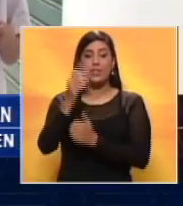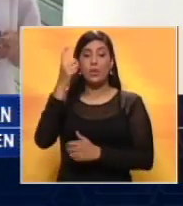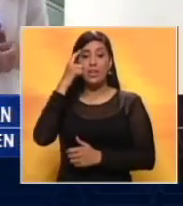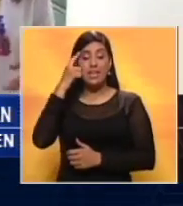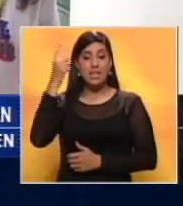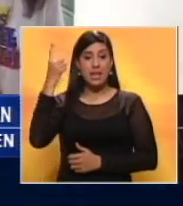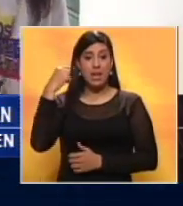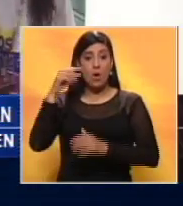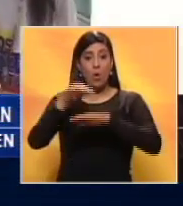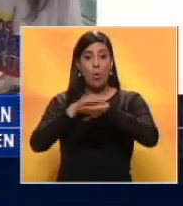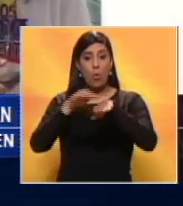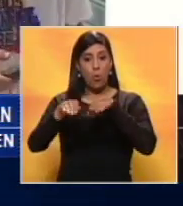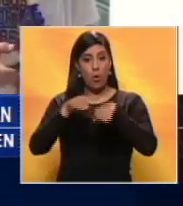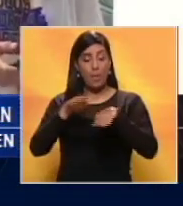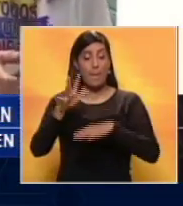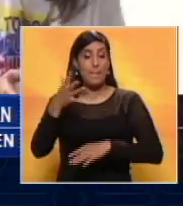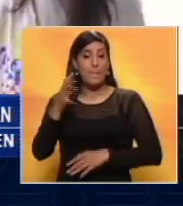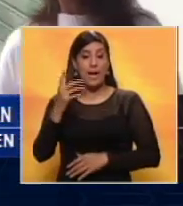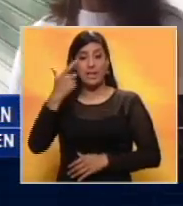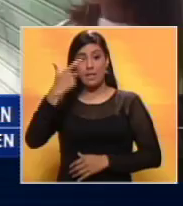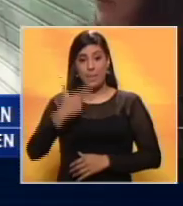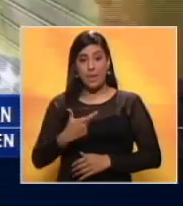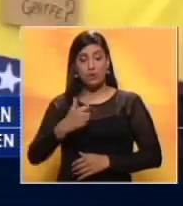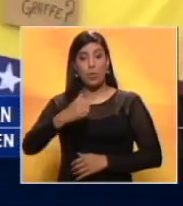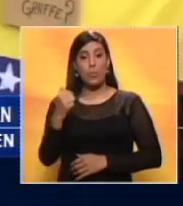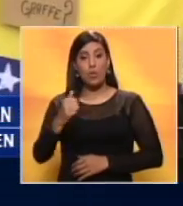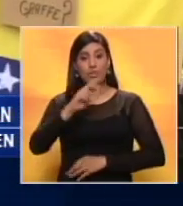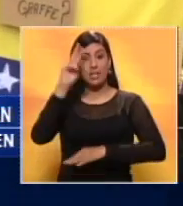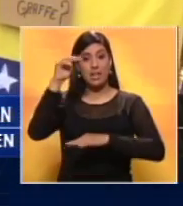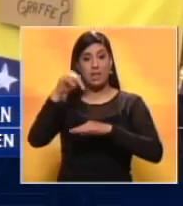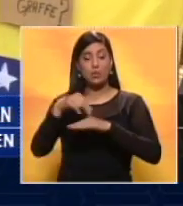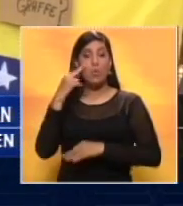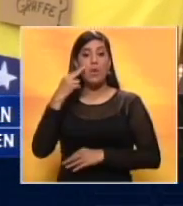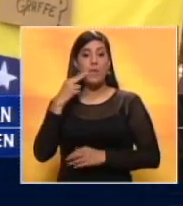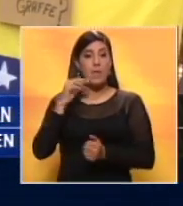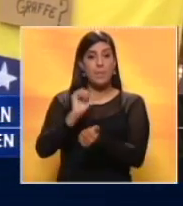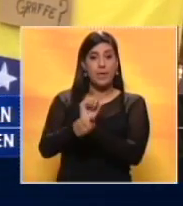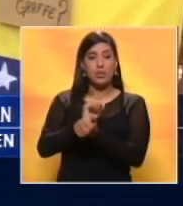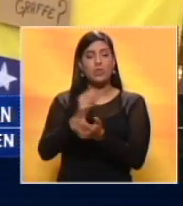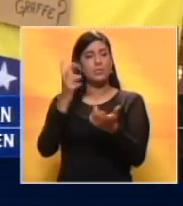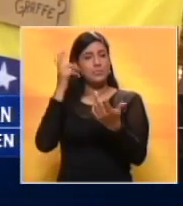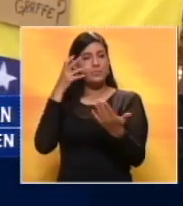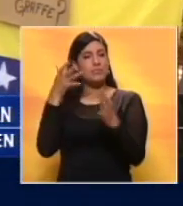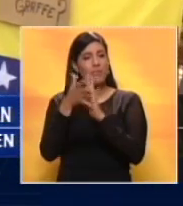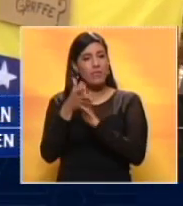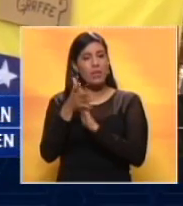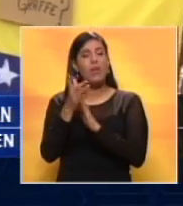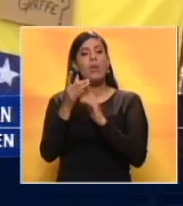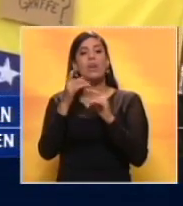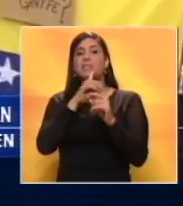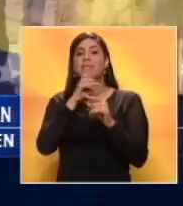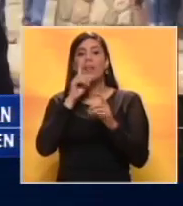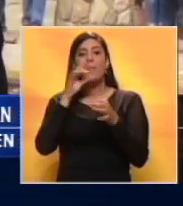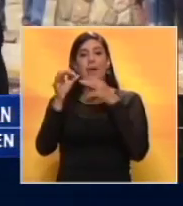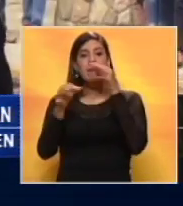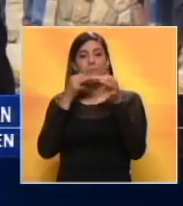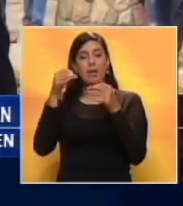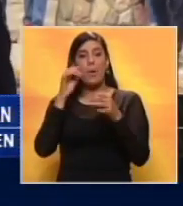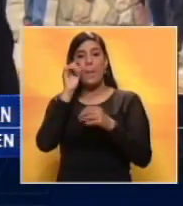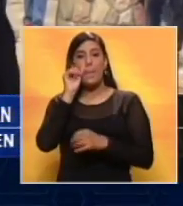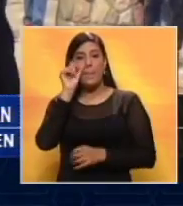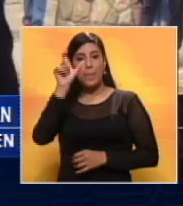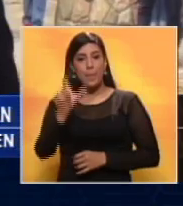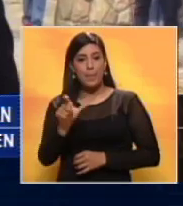el día de ayer por aparentemente funcionarios de la Policía Nacional Bolivariana. Escuchemos a continuación parte de las declaraciones de su